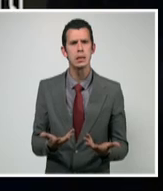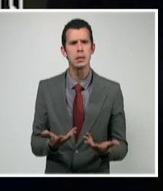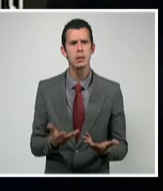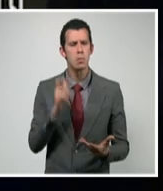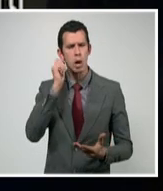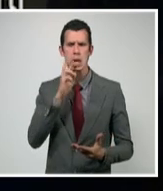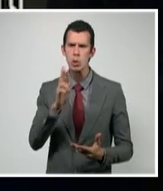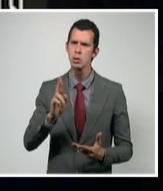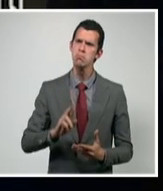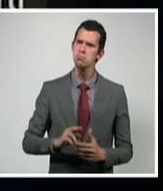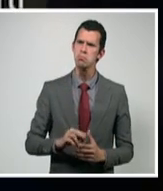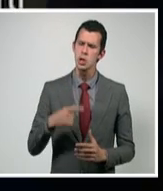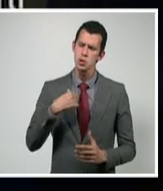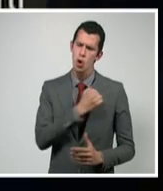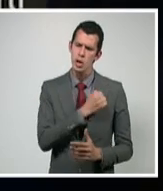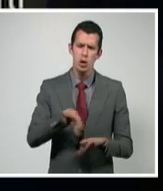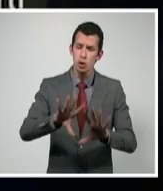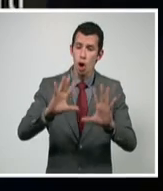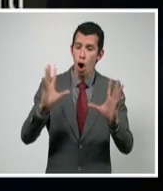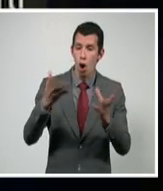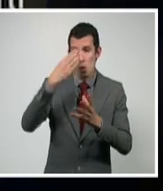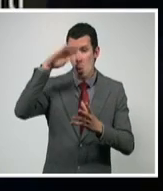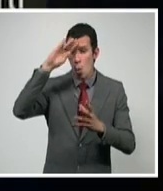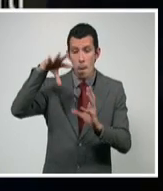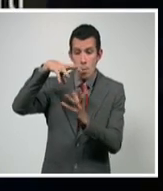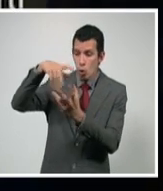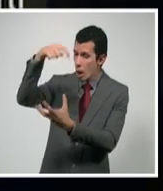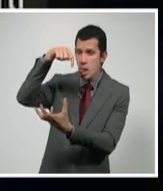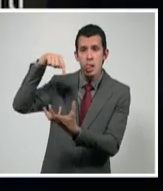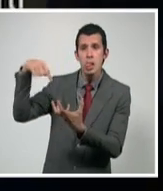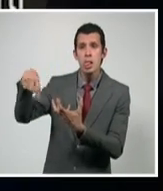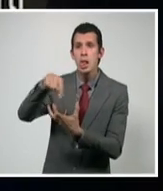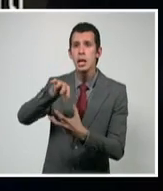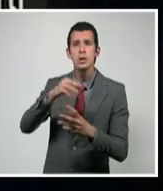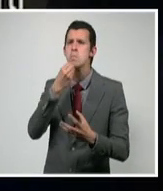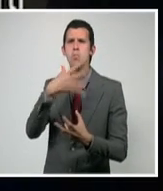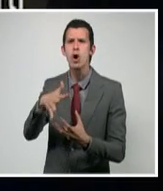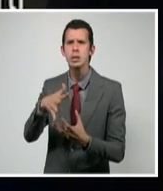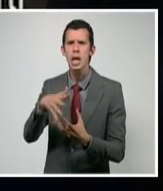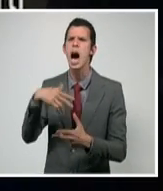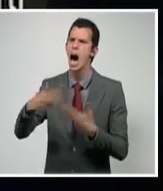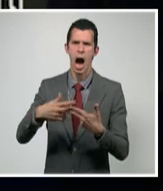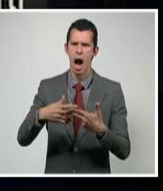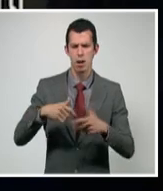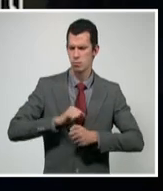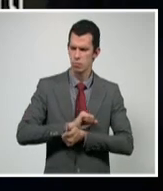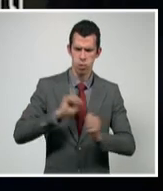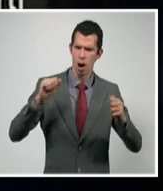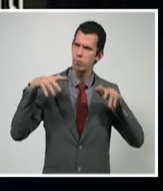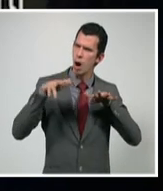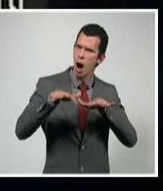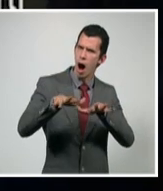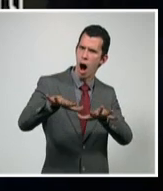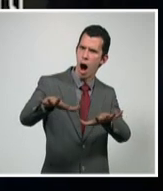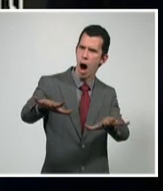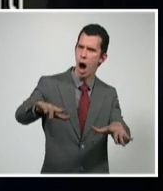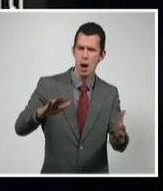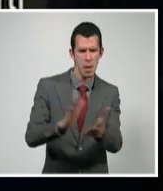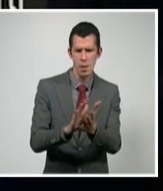estén, salgan a esa plaza, salgan a la calle y se manifiesten. Ser esto explícito es salir a la calle y ganar ese